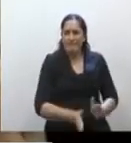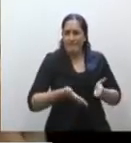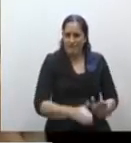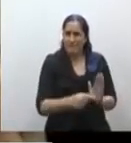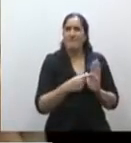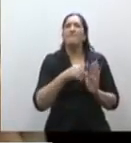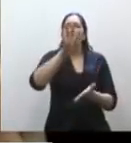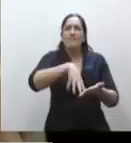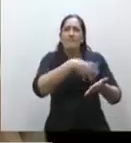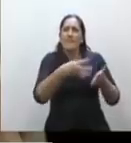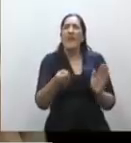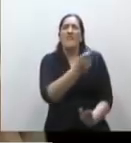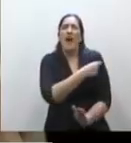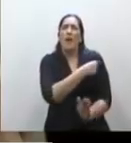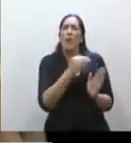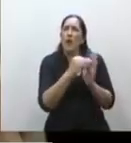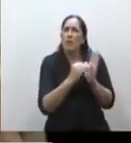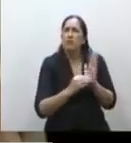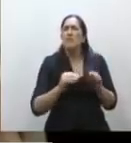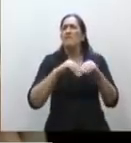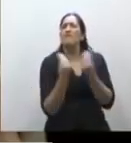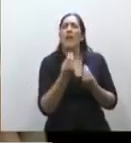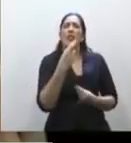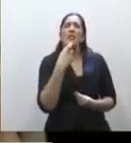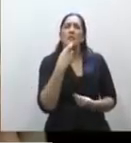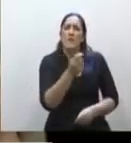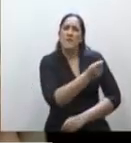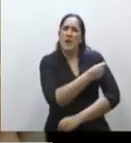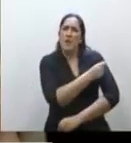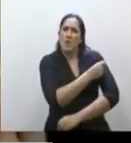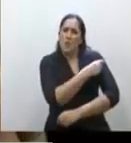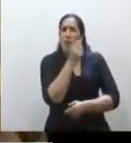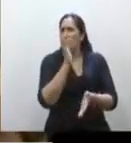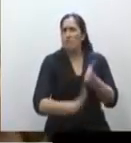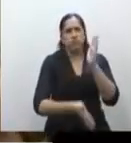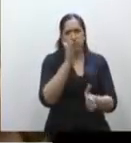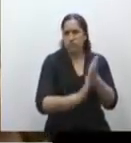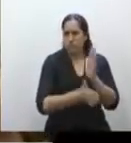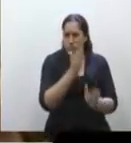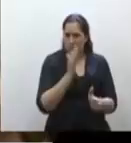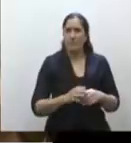el Calendario Nacional de Vacunación, 19 vacunas gratuitas,